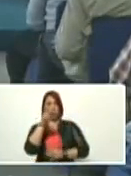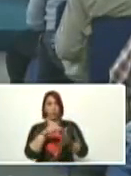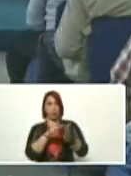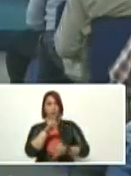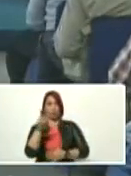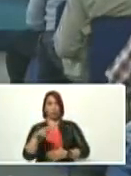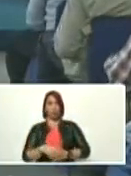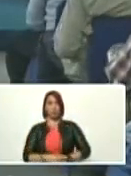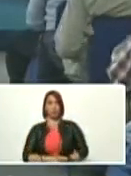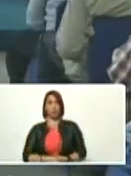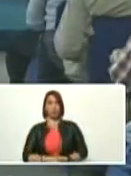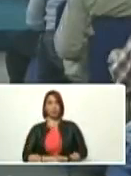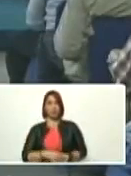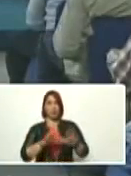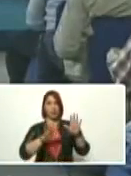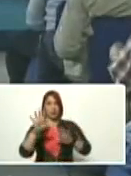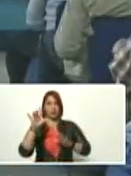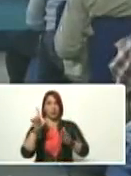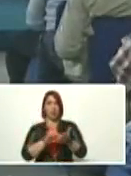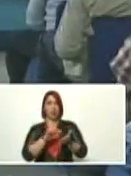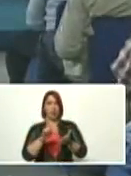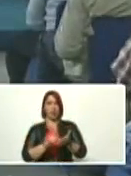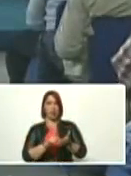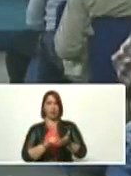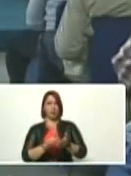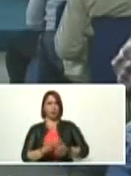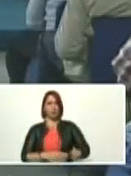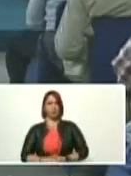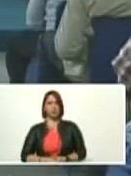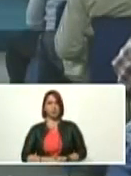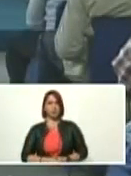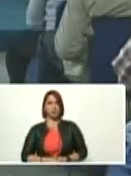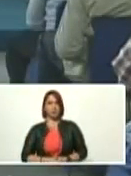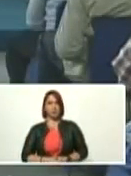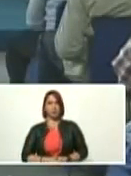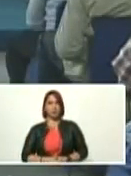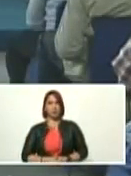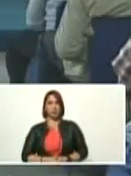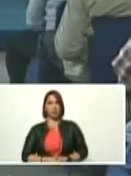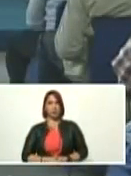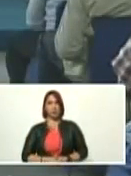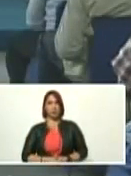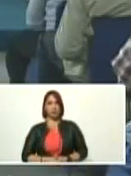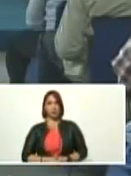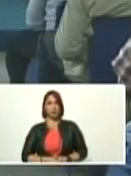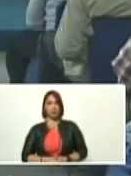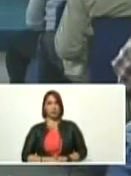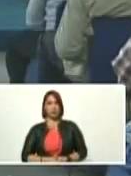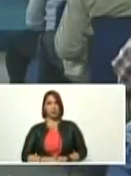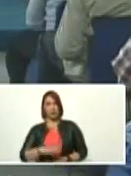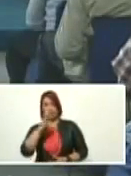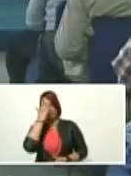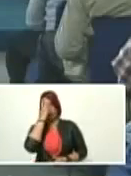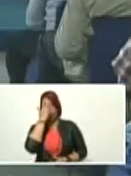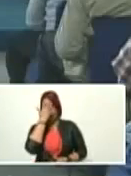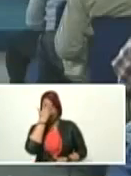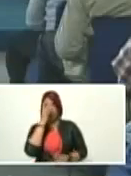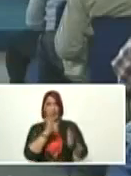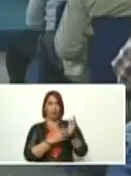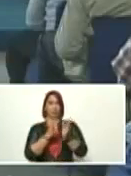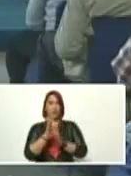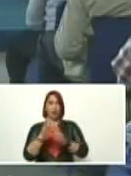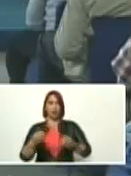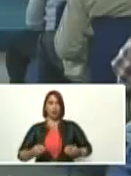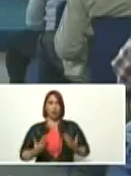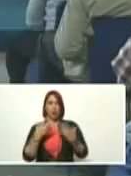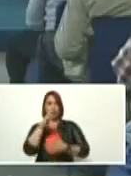2022, estos 15 libros maravillosos de las ediciones Febreros y Abriles con motivo